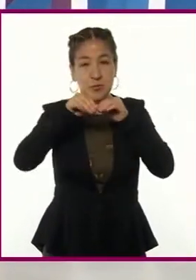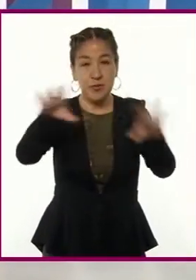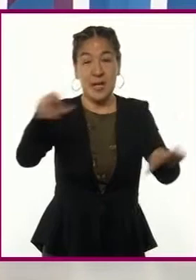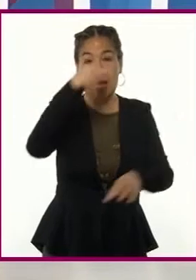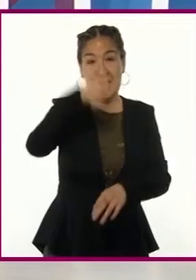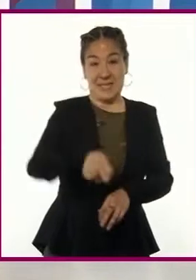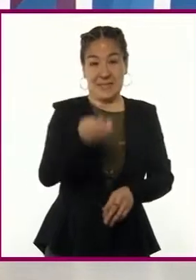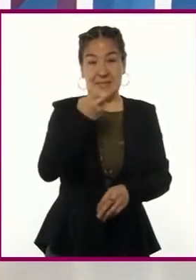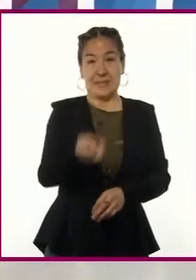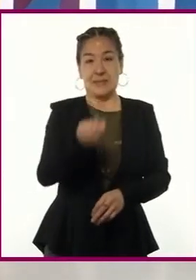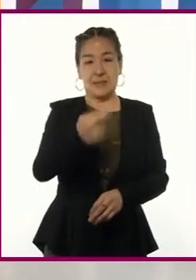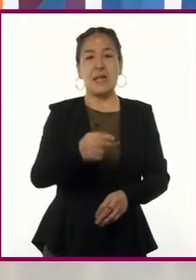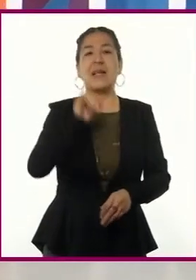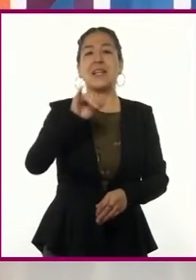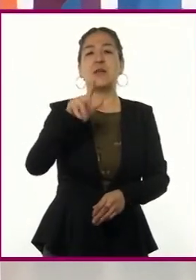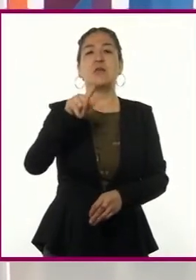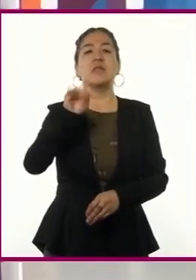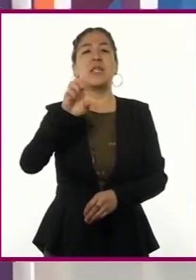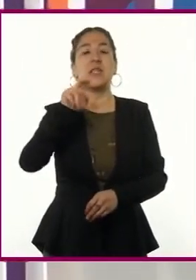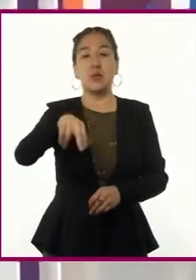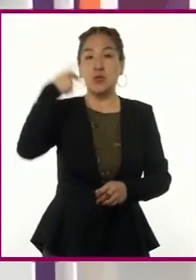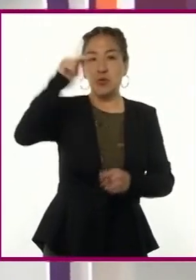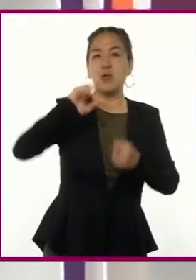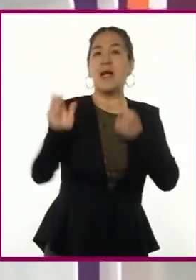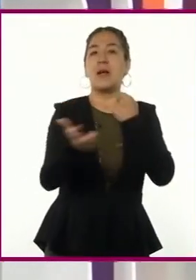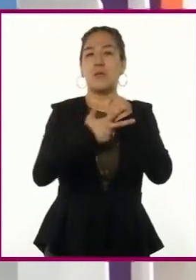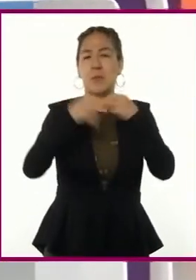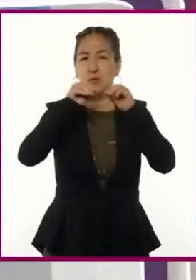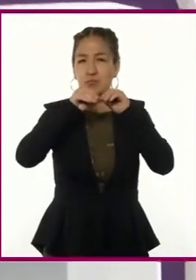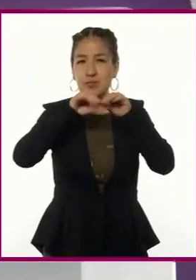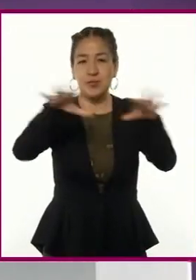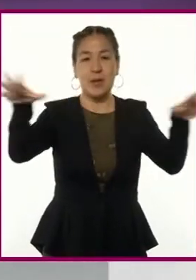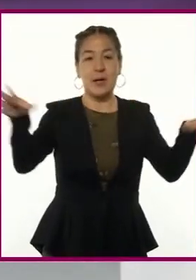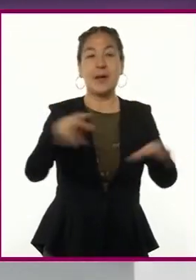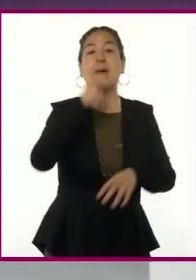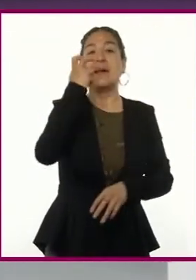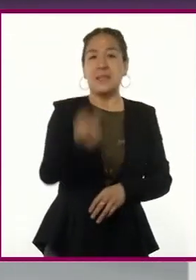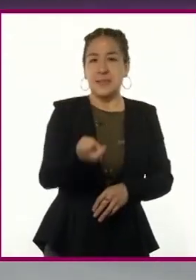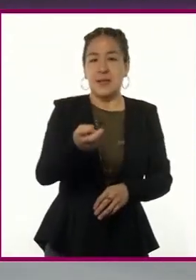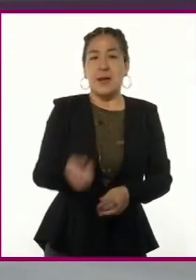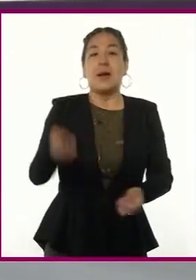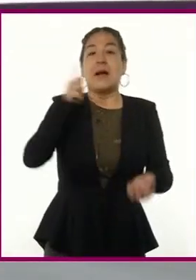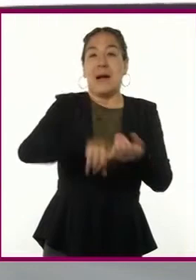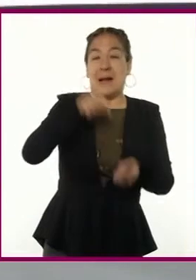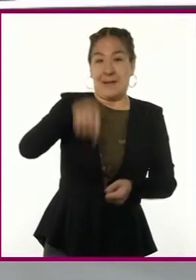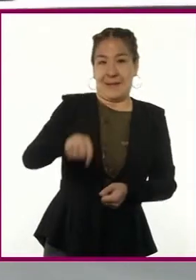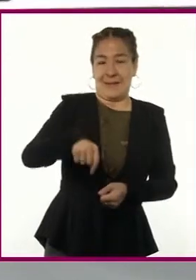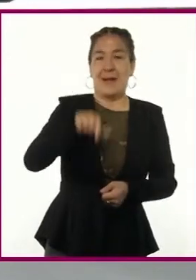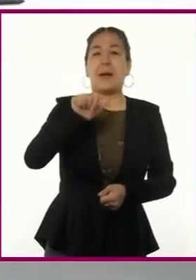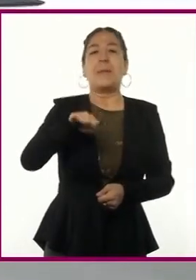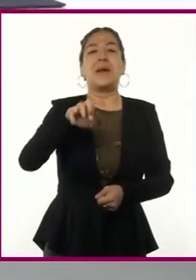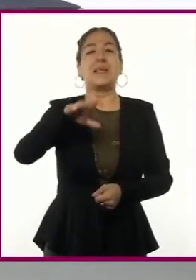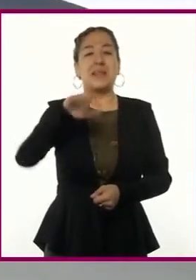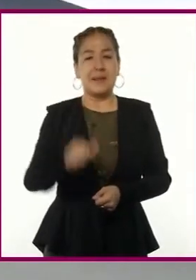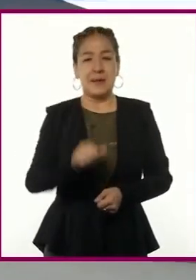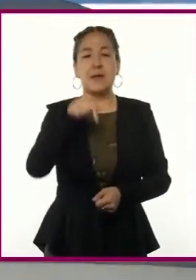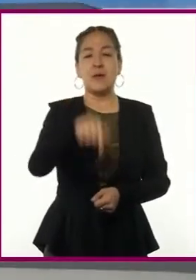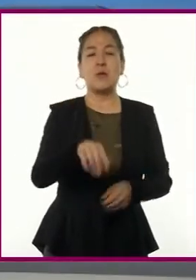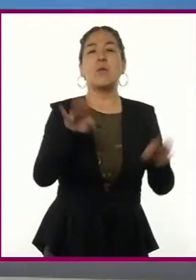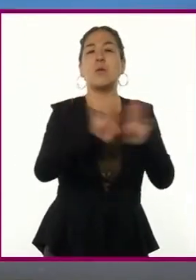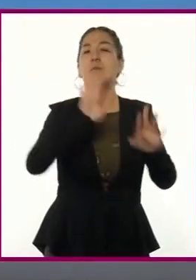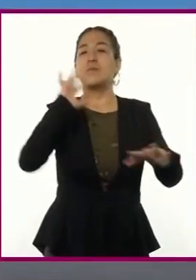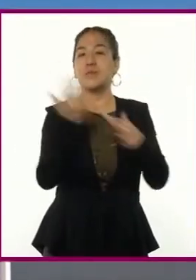sus posesiones coloniales. La influencia de la Ilustración en el continente americano puede dividirse en